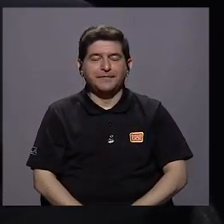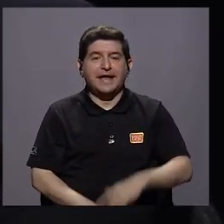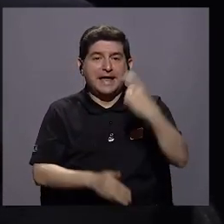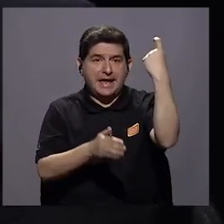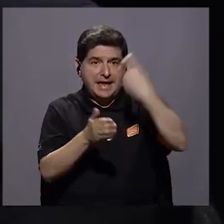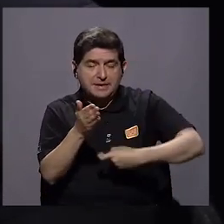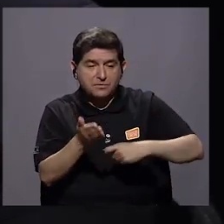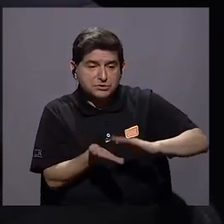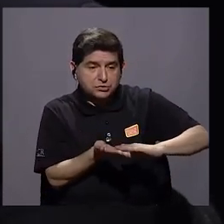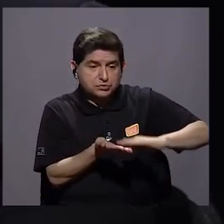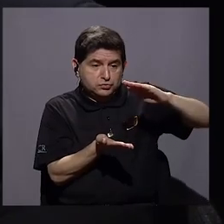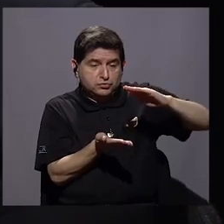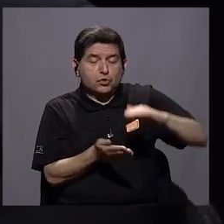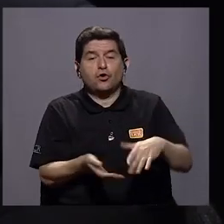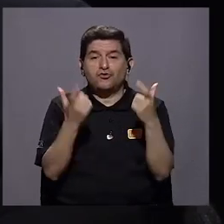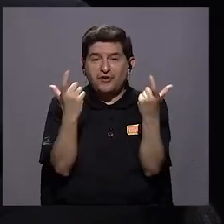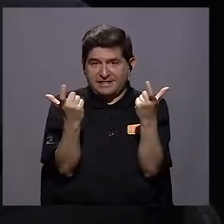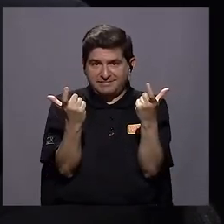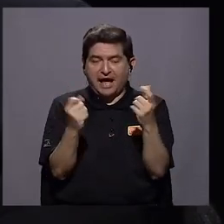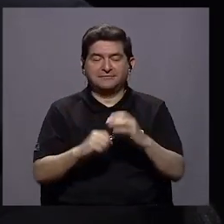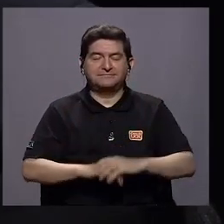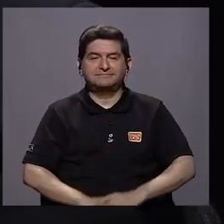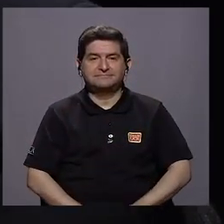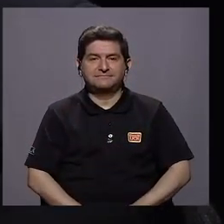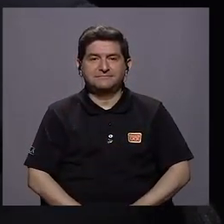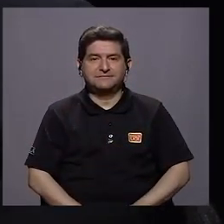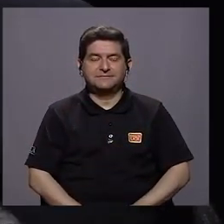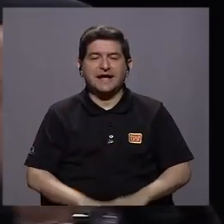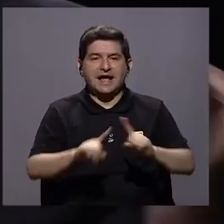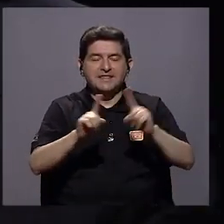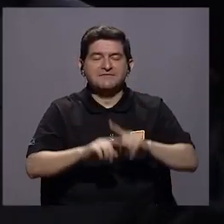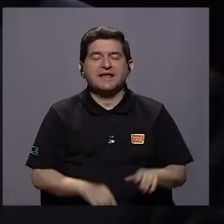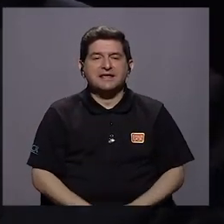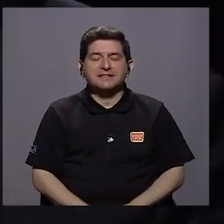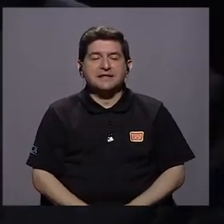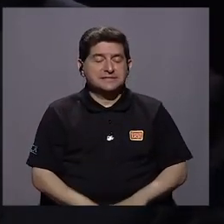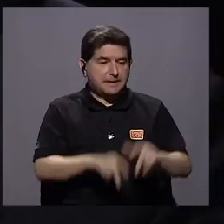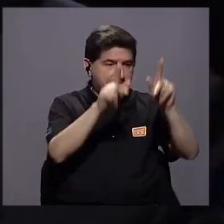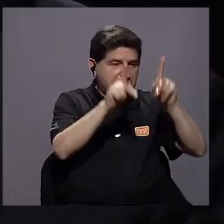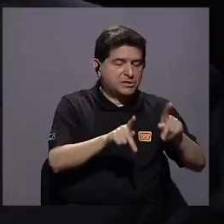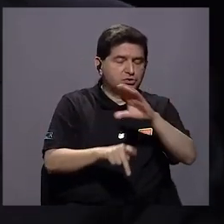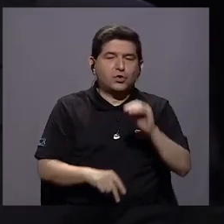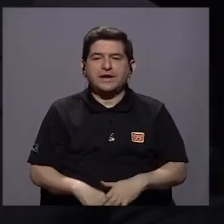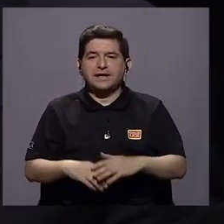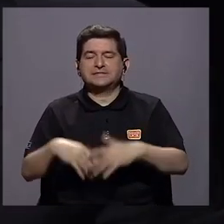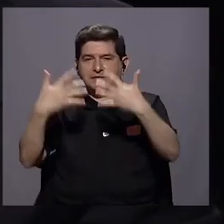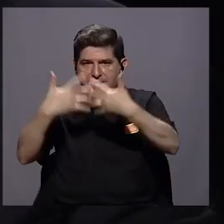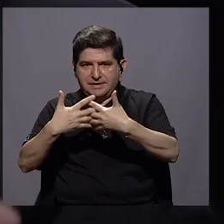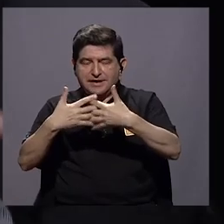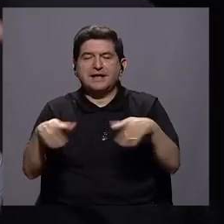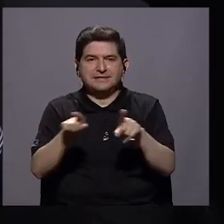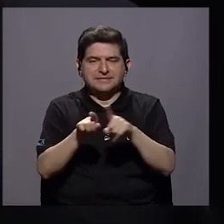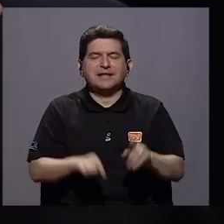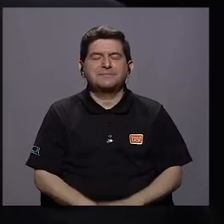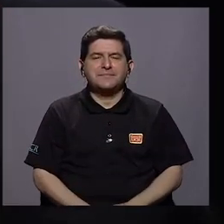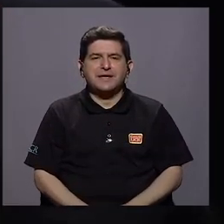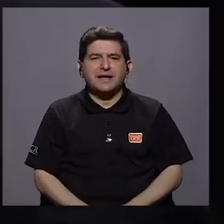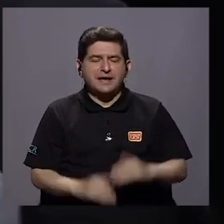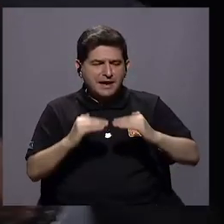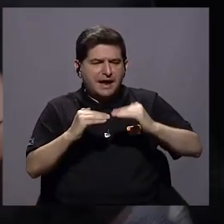un impuesto que va a subir renta. Así es. A las sociedades y a las personas también. Va a subir la escala